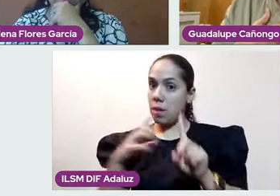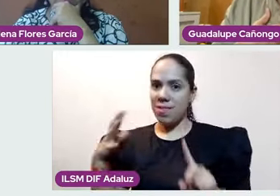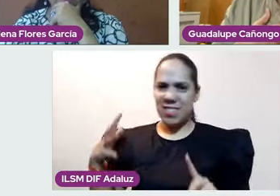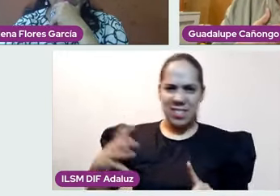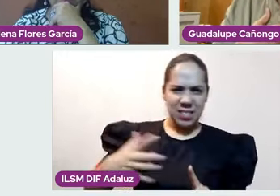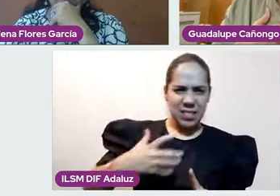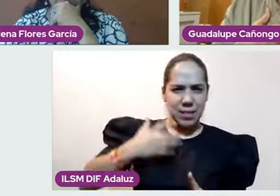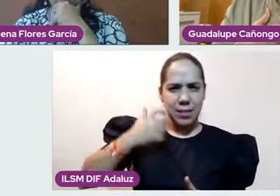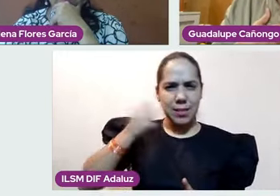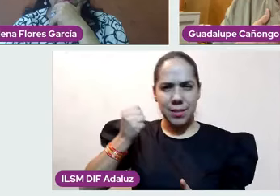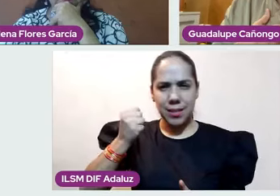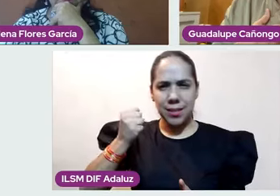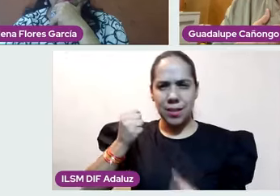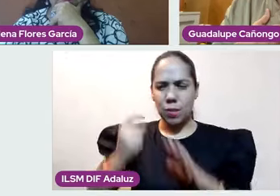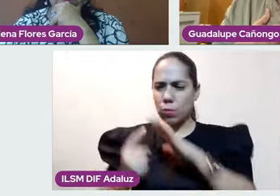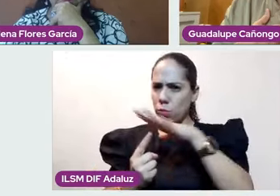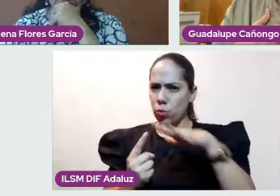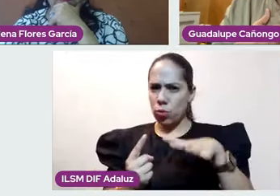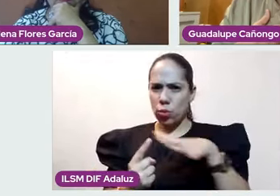Estamos